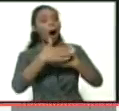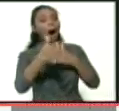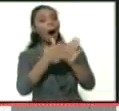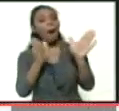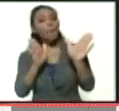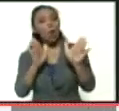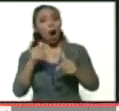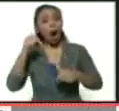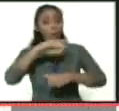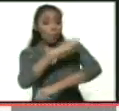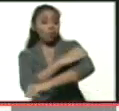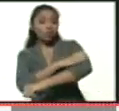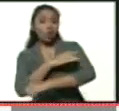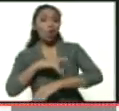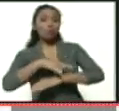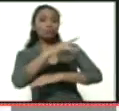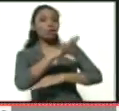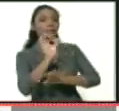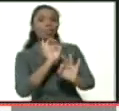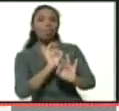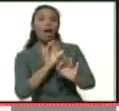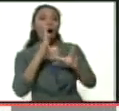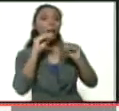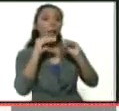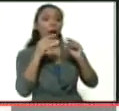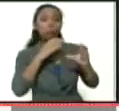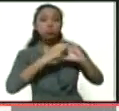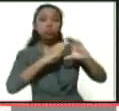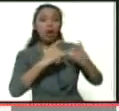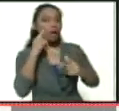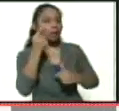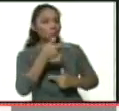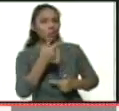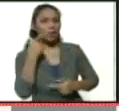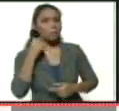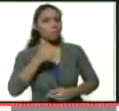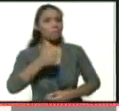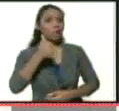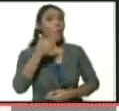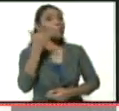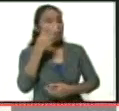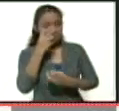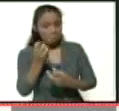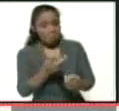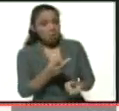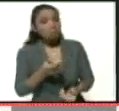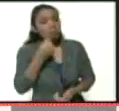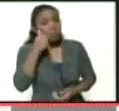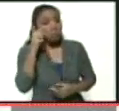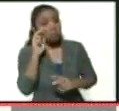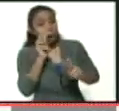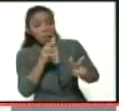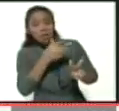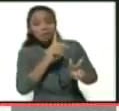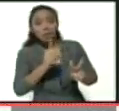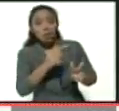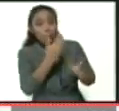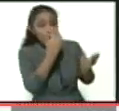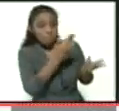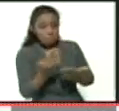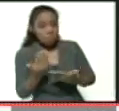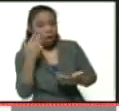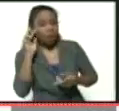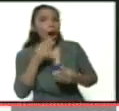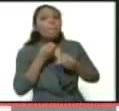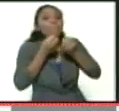en la oposición a él no lo dejan hablar. Bueno, muy bien que usted lo invite y que vaya para ver si habla y que exprese exprese